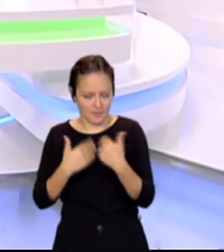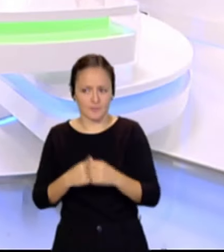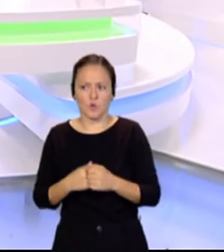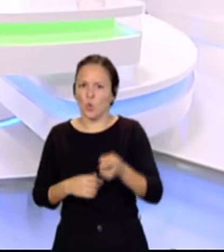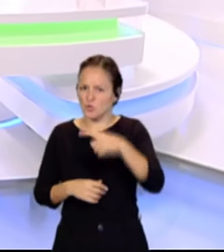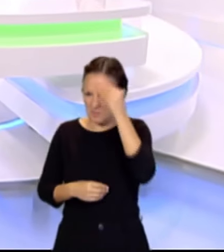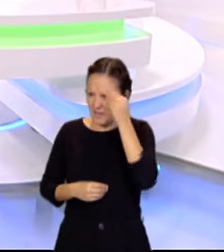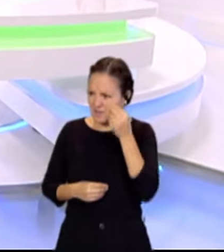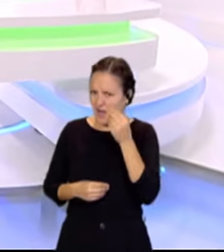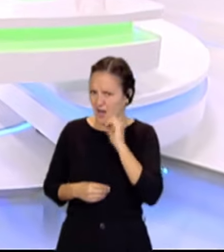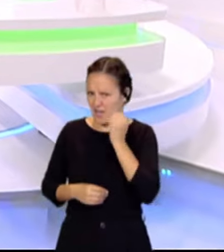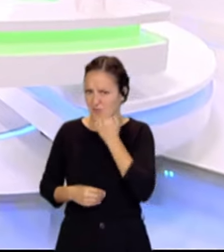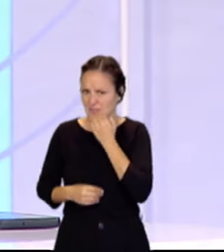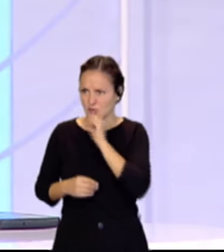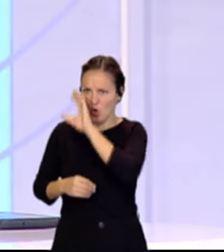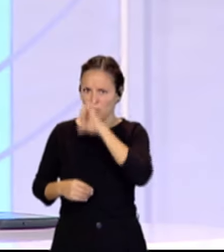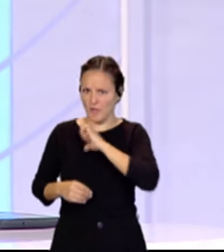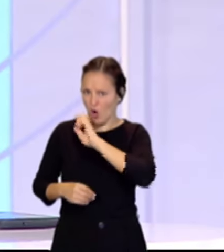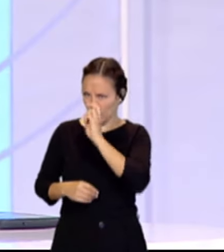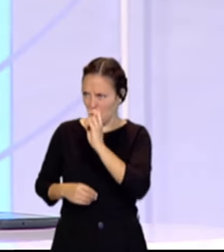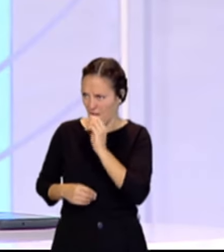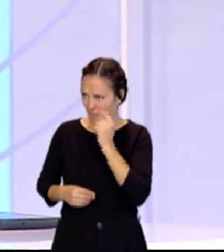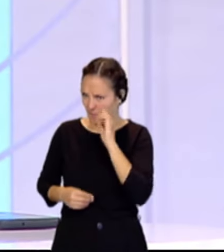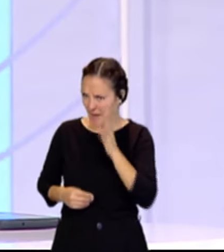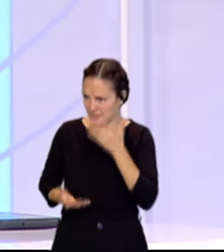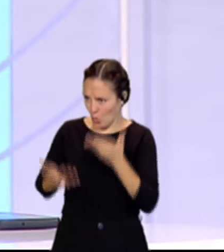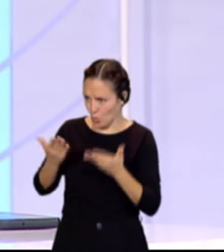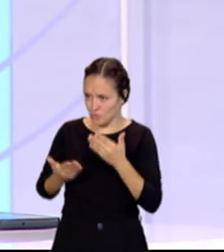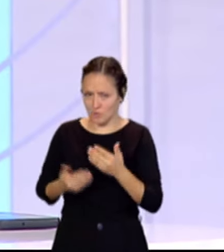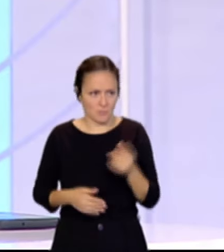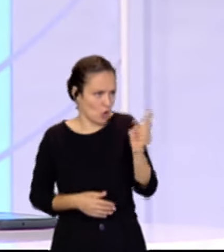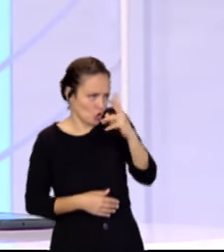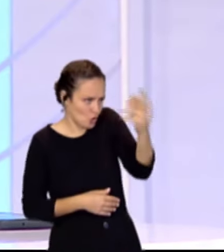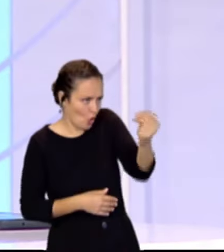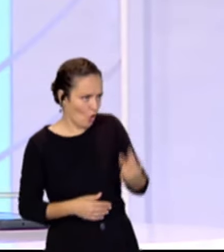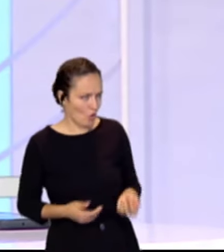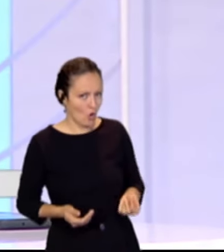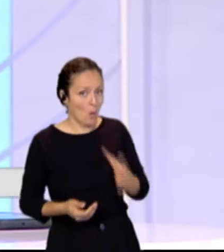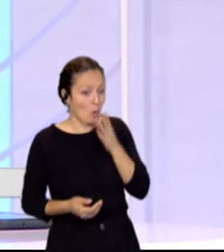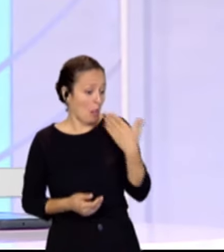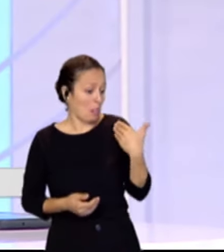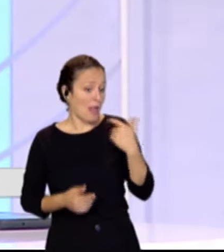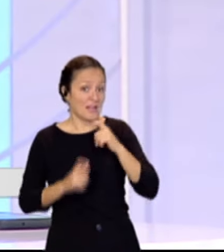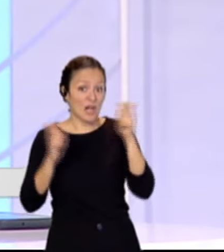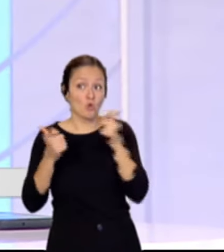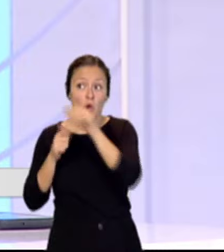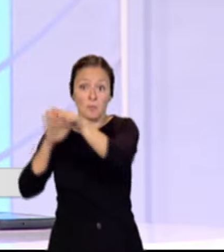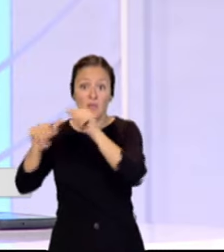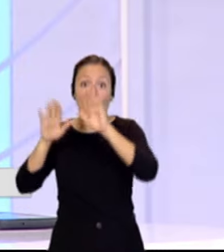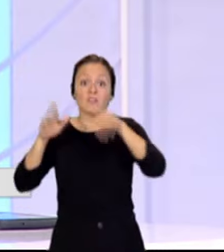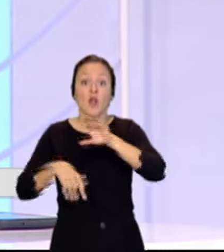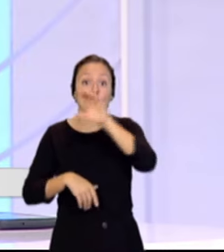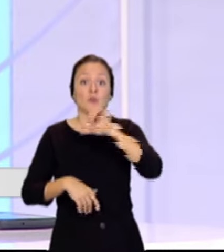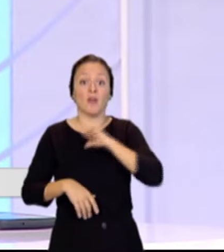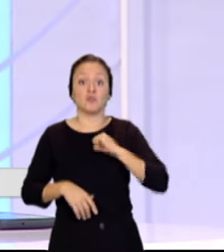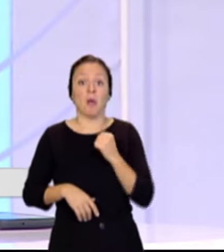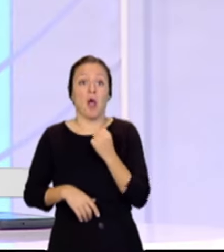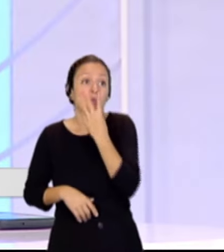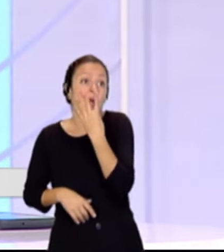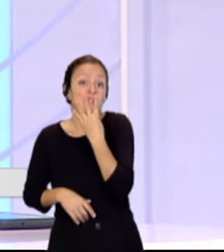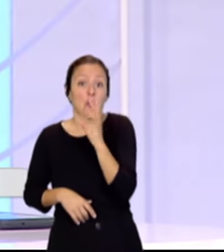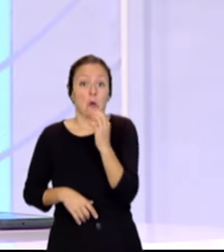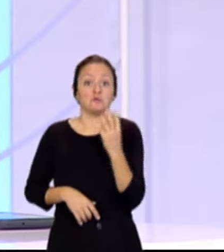resto de regiones pues no O sea quiero decir es que no hace Tantos meses se les convocó una reunión y fueron cuatro o tres y los demás dijeron que